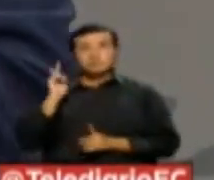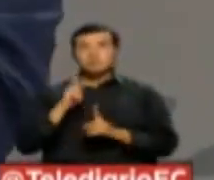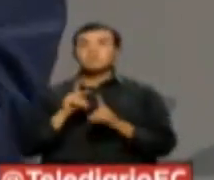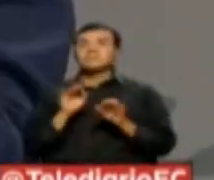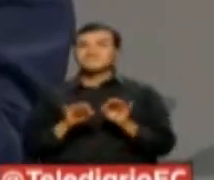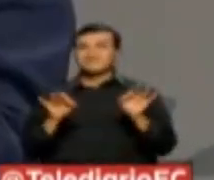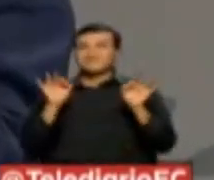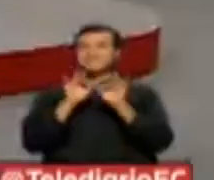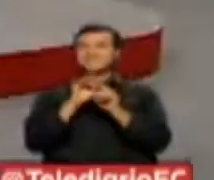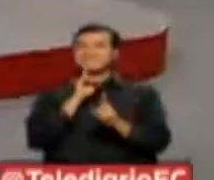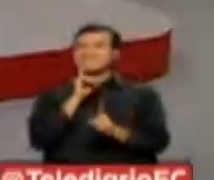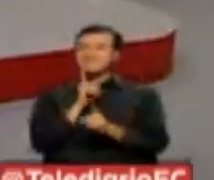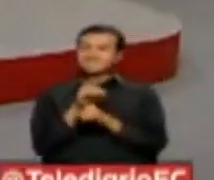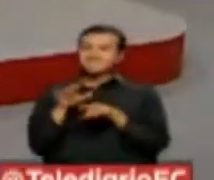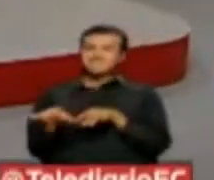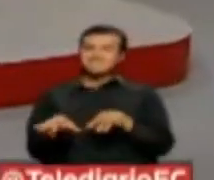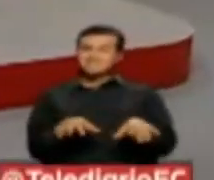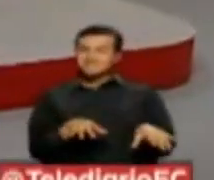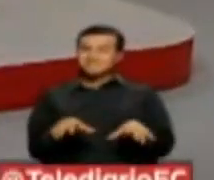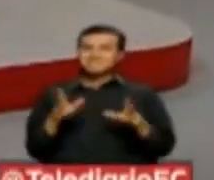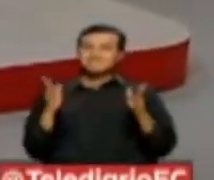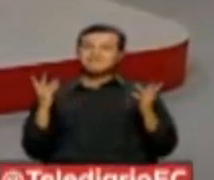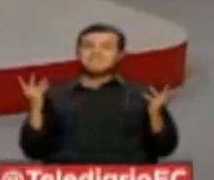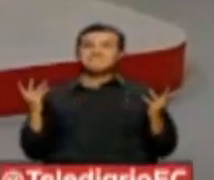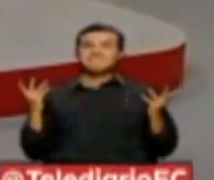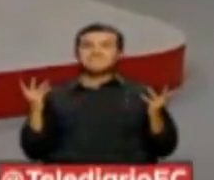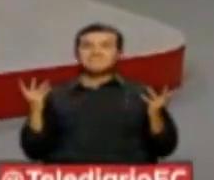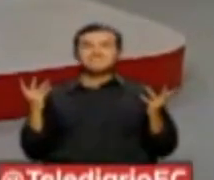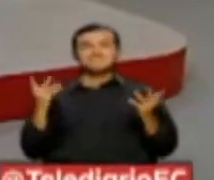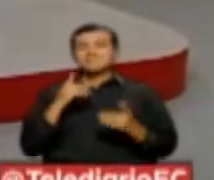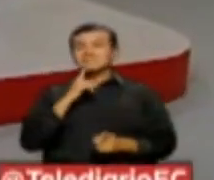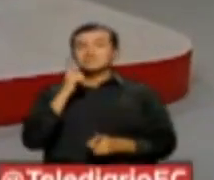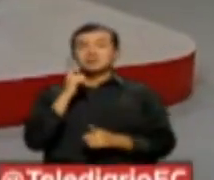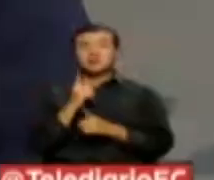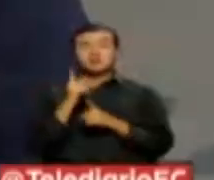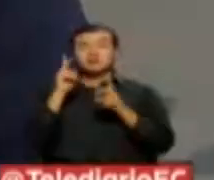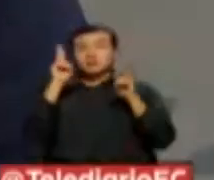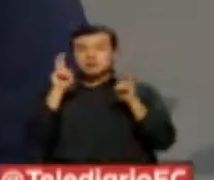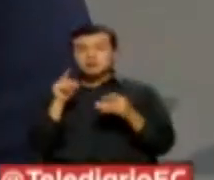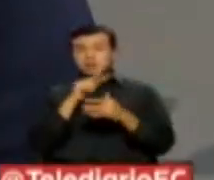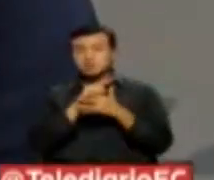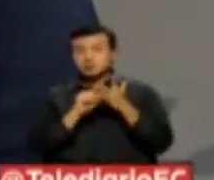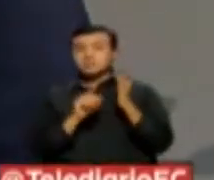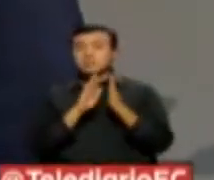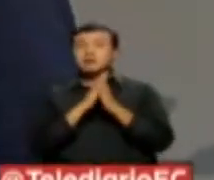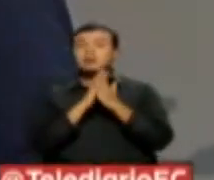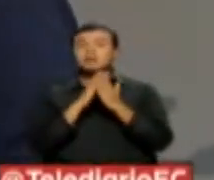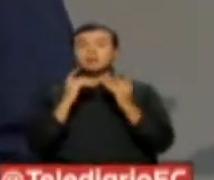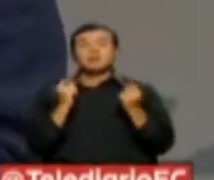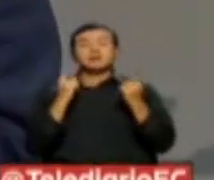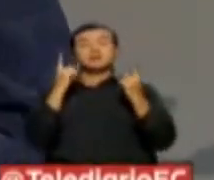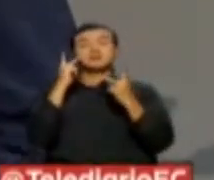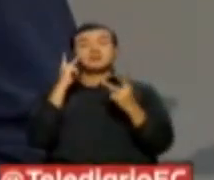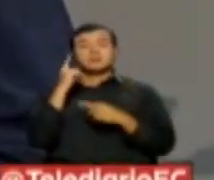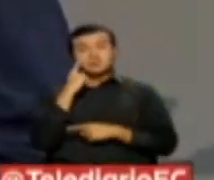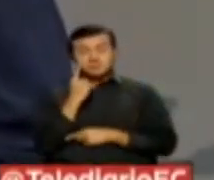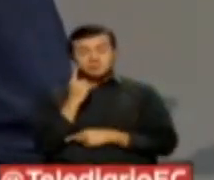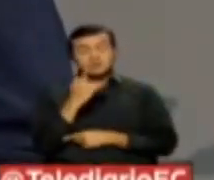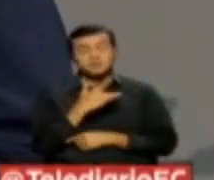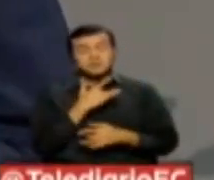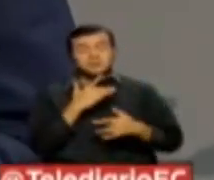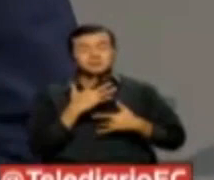en la promoción de la actividad editorial pero en realidad es el contenido de los libros lo que atrapa lo que